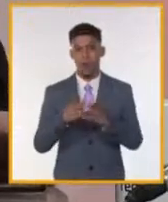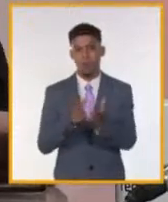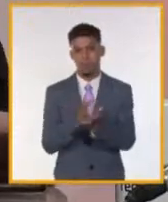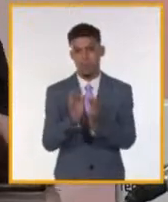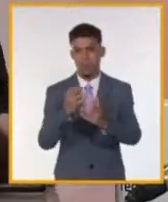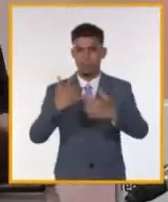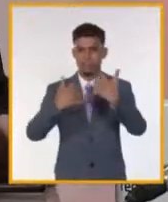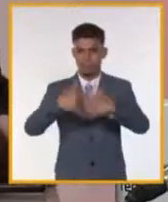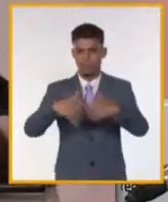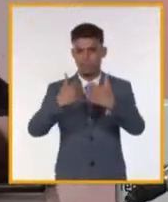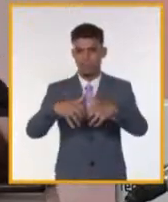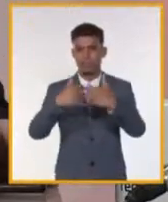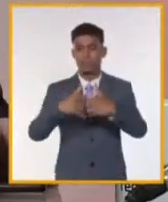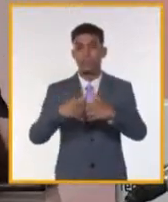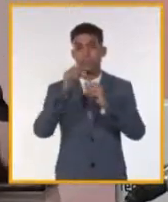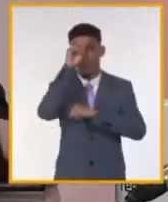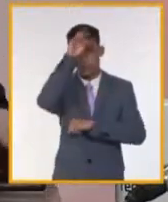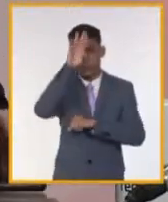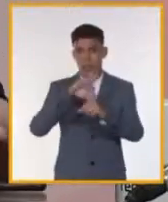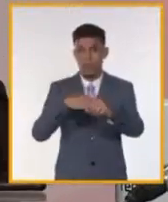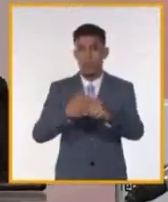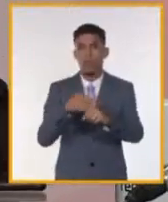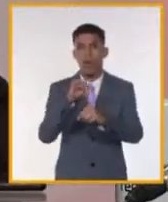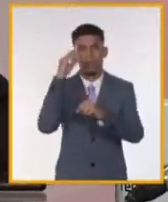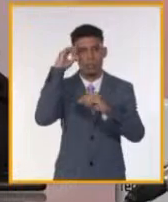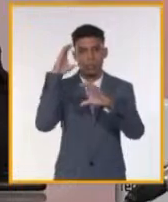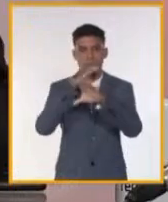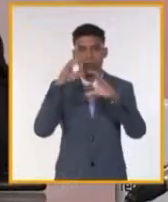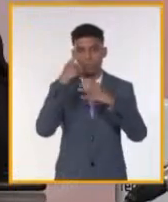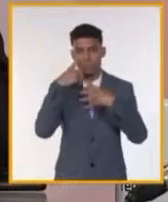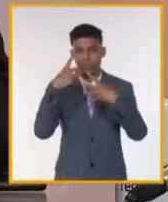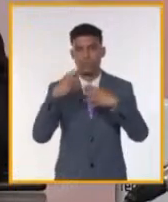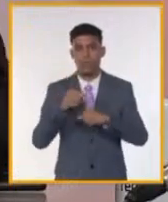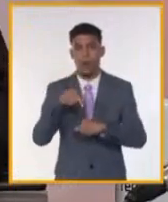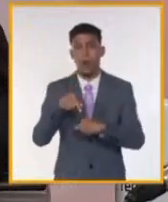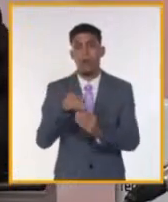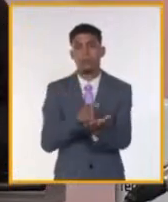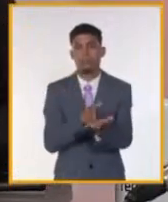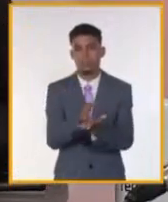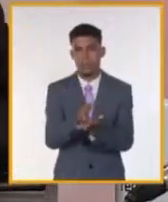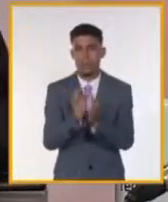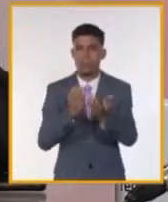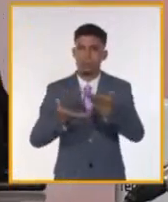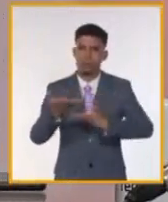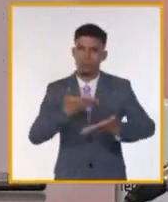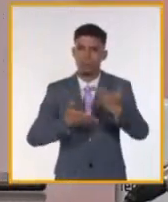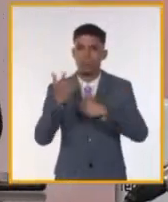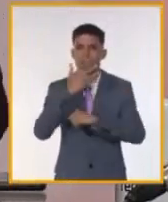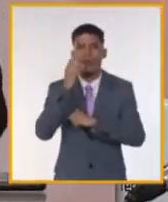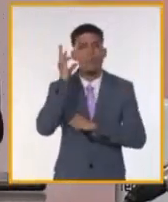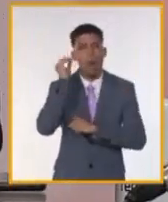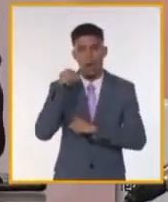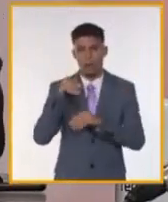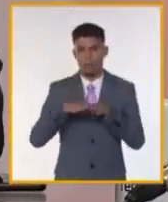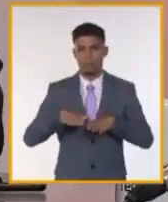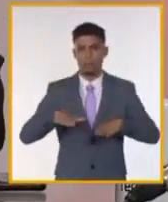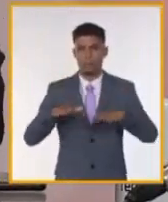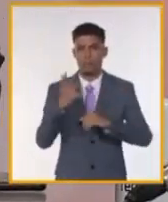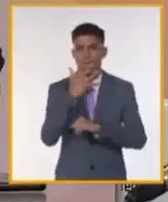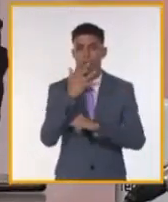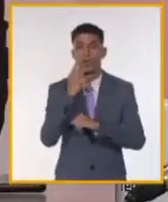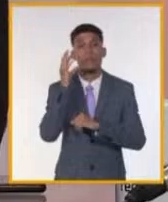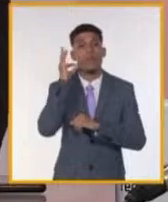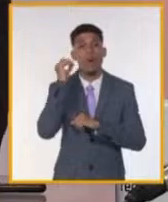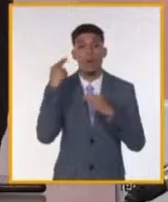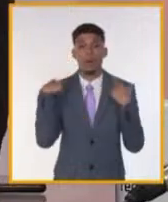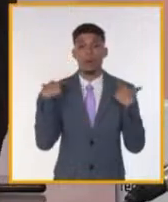de ella está la ciencia. Por eso hablamos ahora en nuestra mesa redonda con la máster en ciencia Marcela Figueredo Frías, quien es la directora